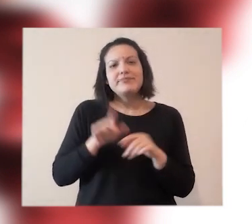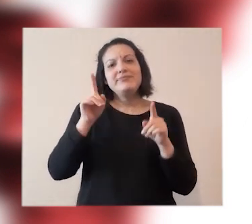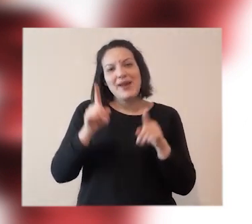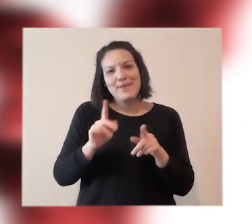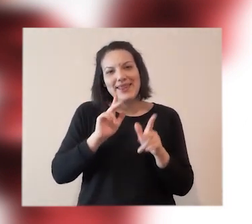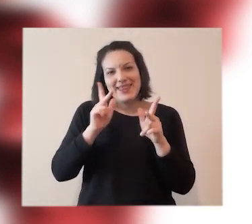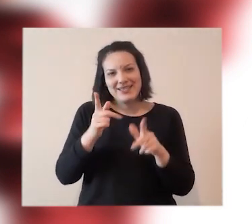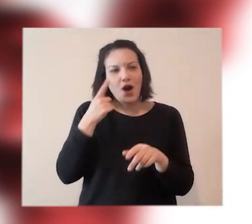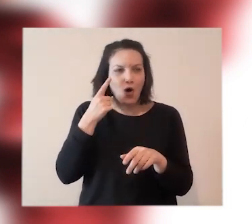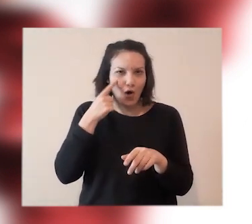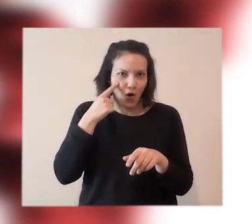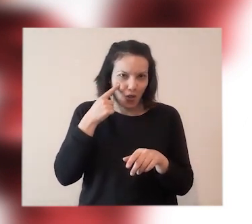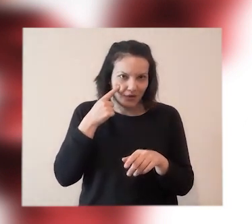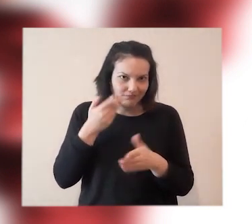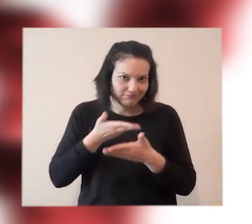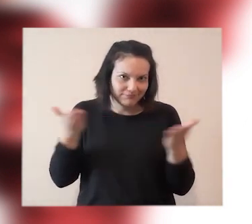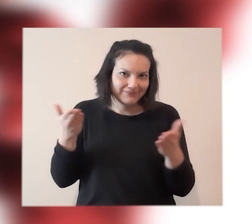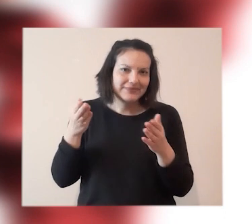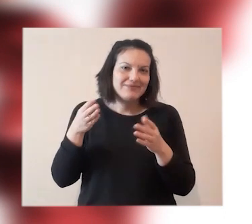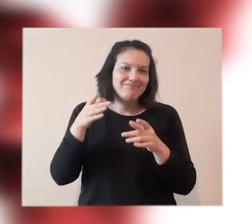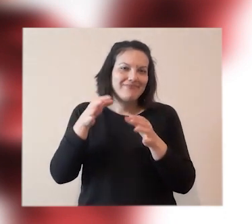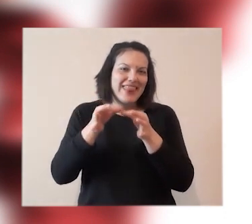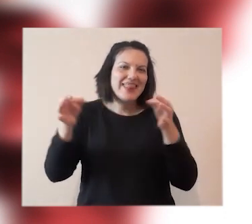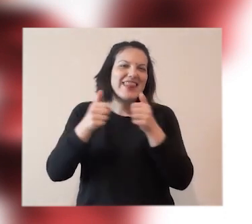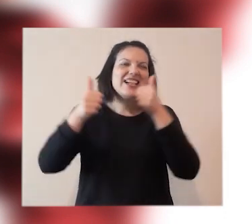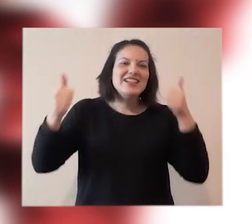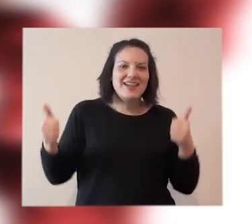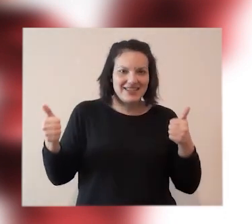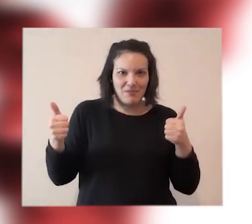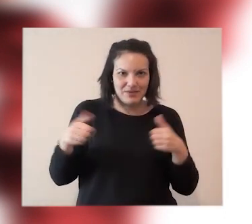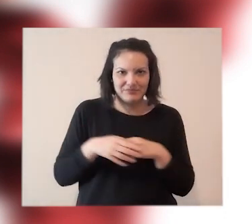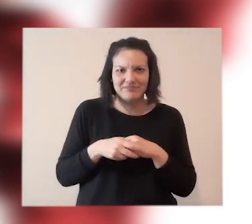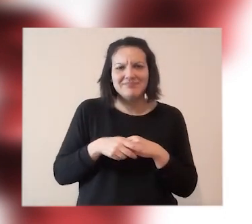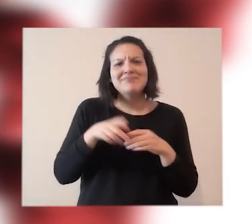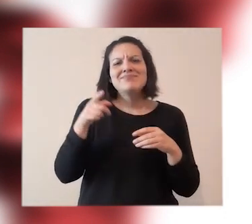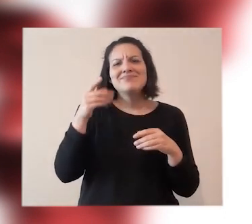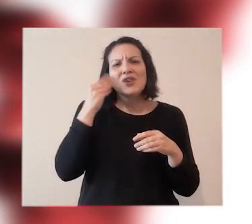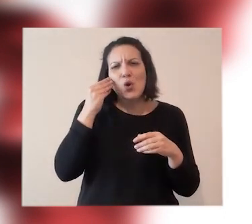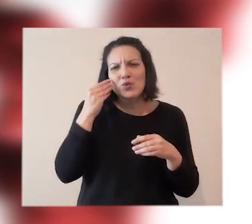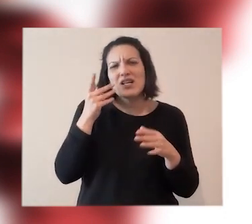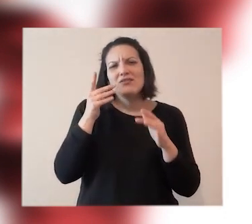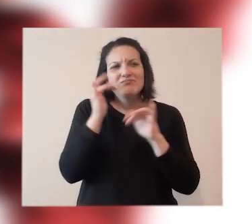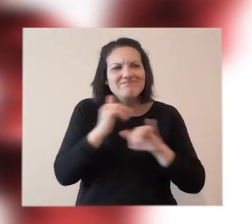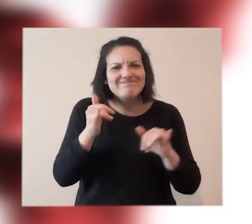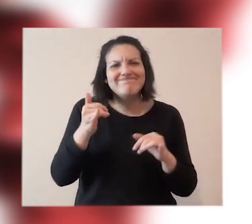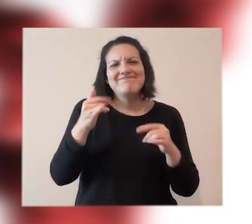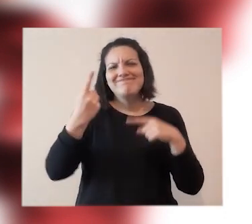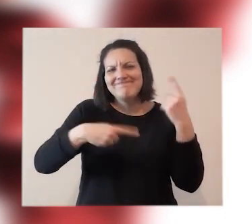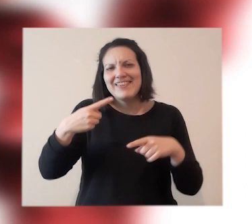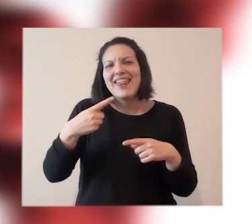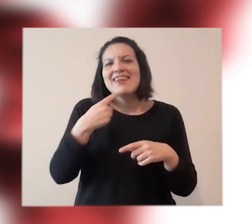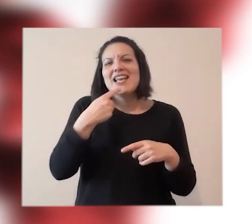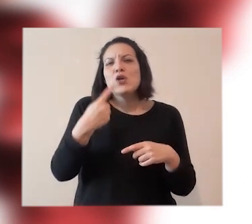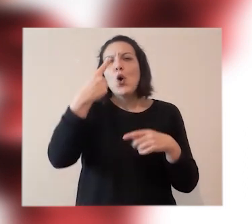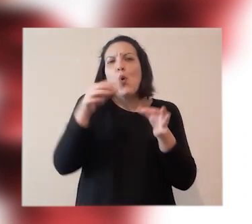público conocimiento, el distanciamiento social, ¿sí? Que sobre esto quizás se han escuchado muchas cosas, porque se dice 1 metro,